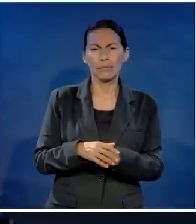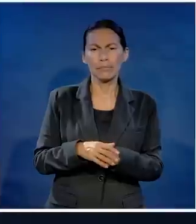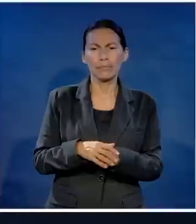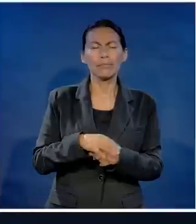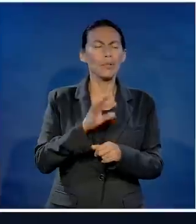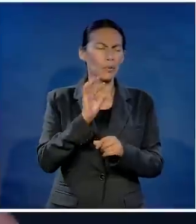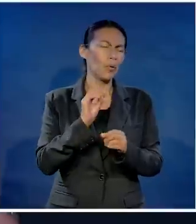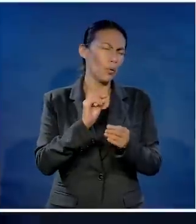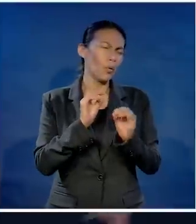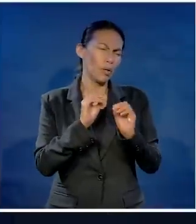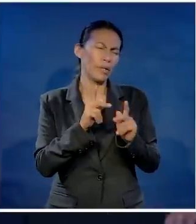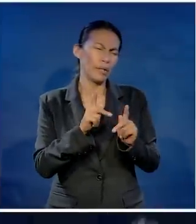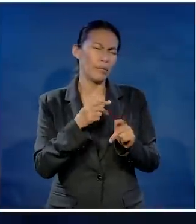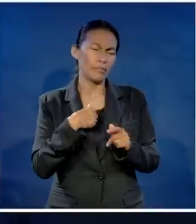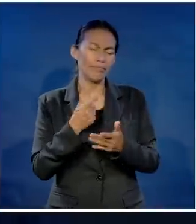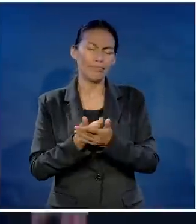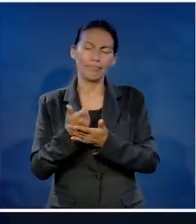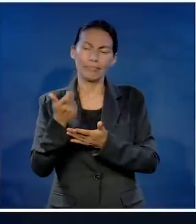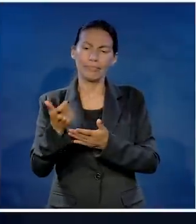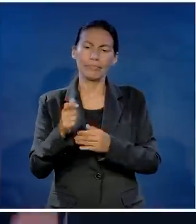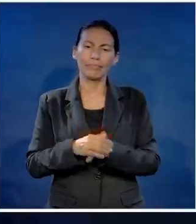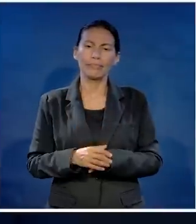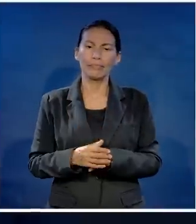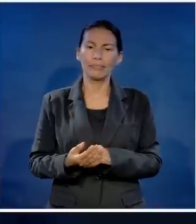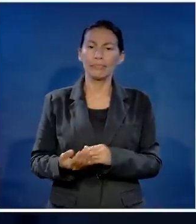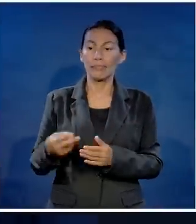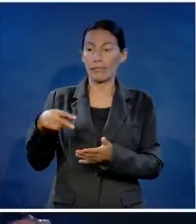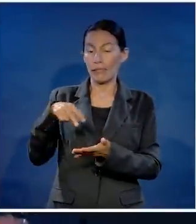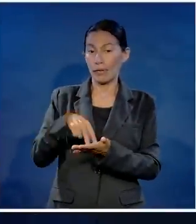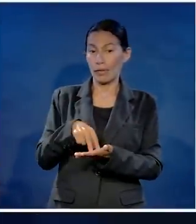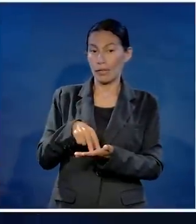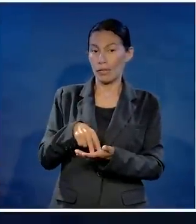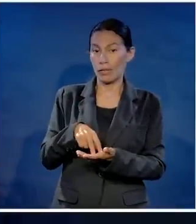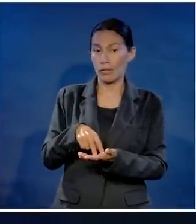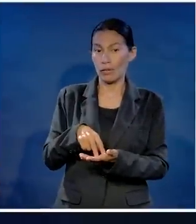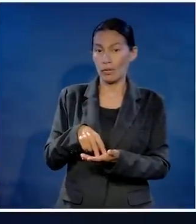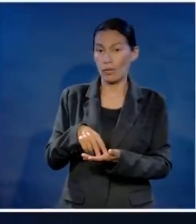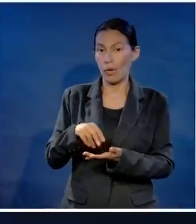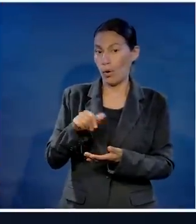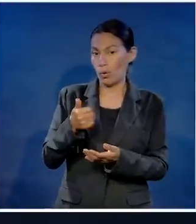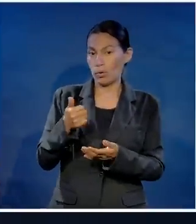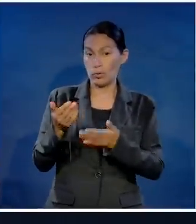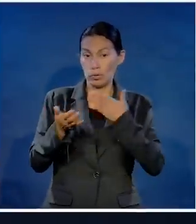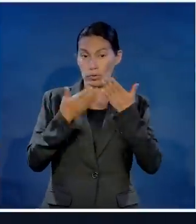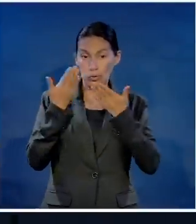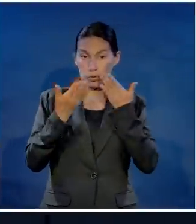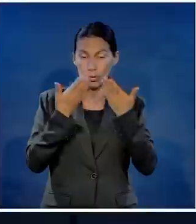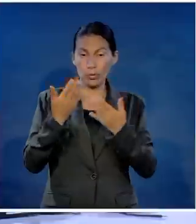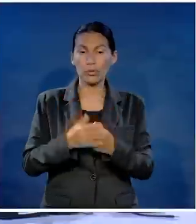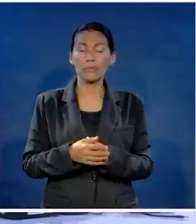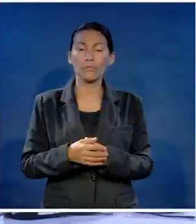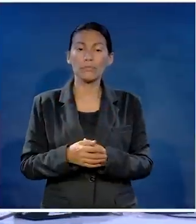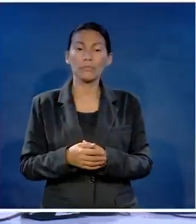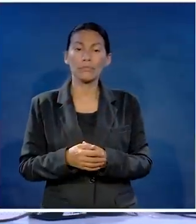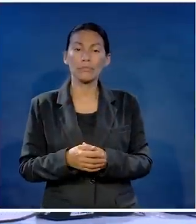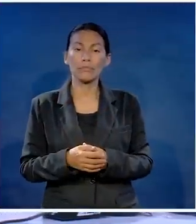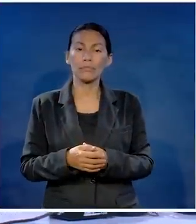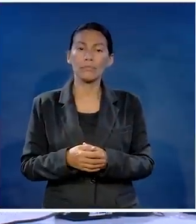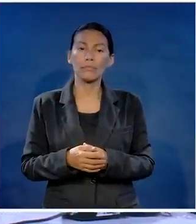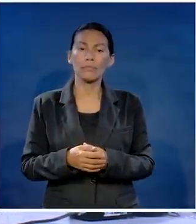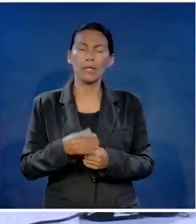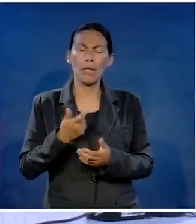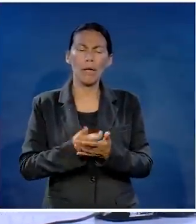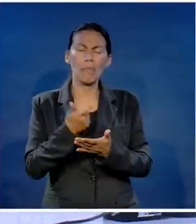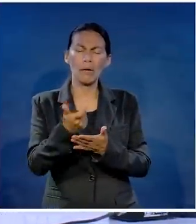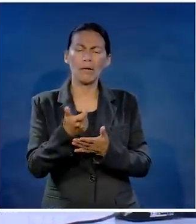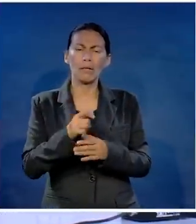no, ya no permítanme voy a pagar me levanto eran otros estudiantes los que estaban